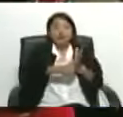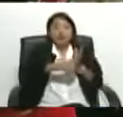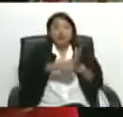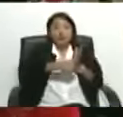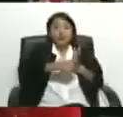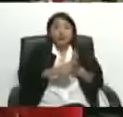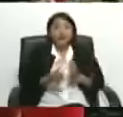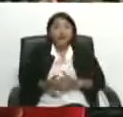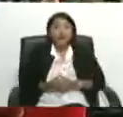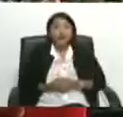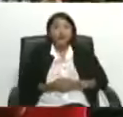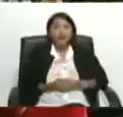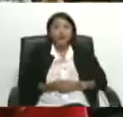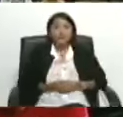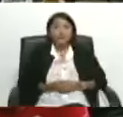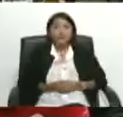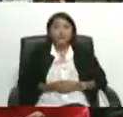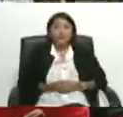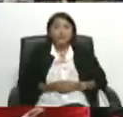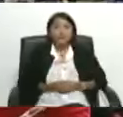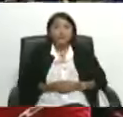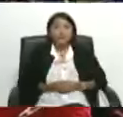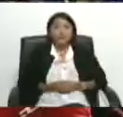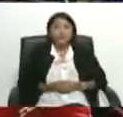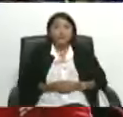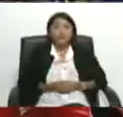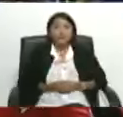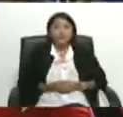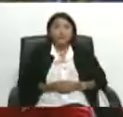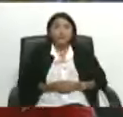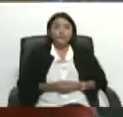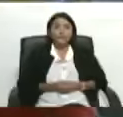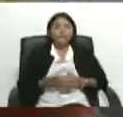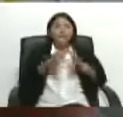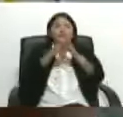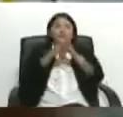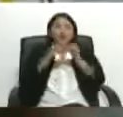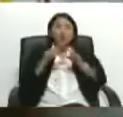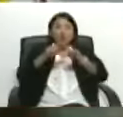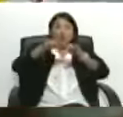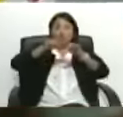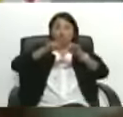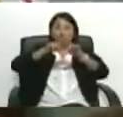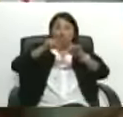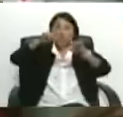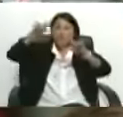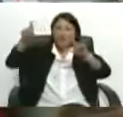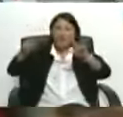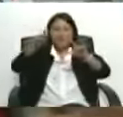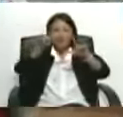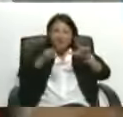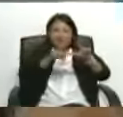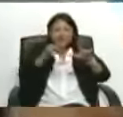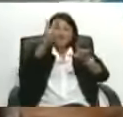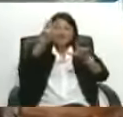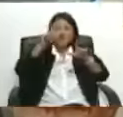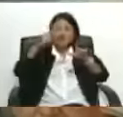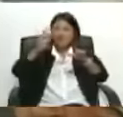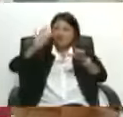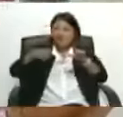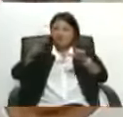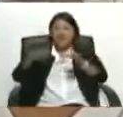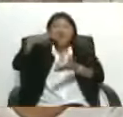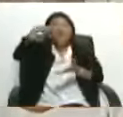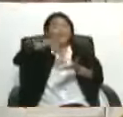otorgarle la cédula de identidad y que en todos los mapas de Venezuela aparezca el